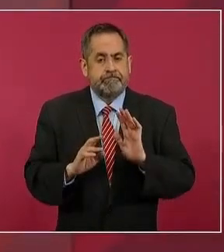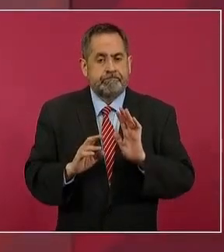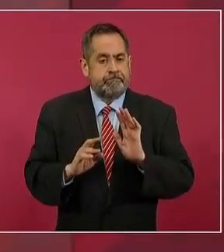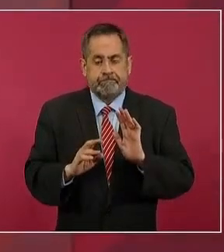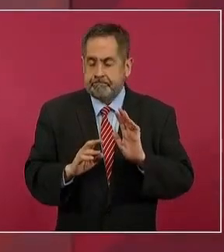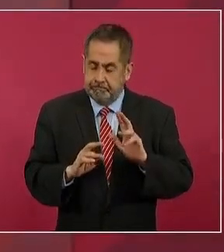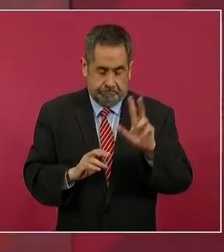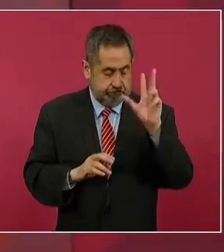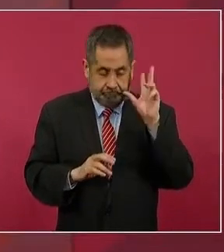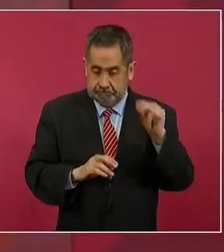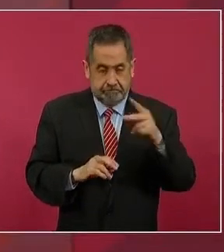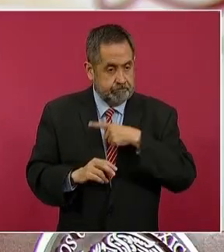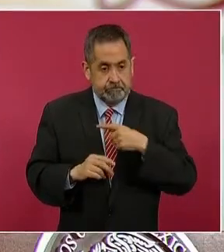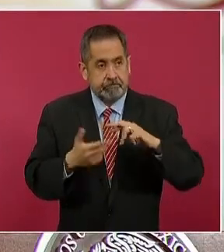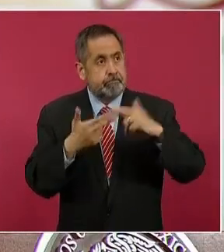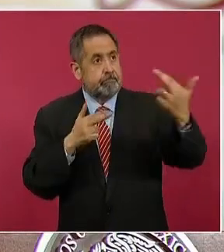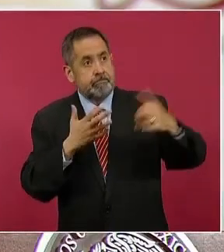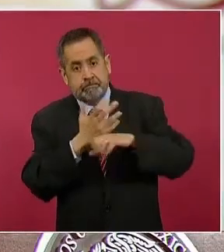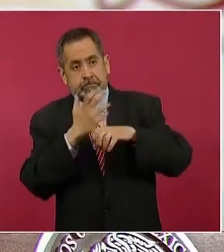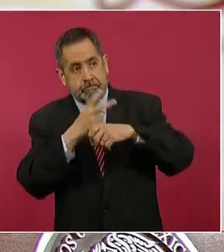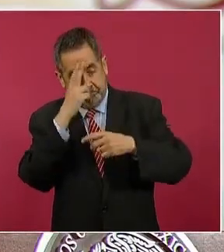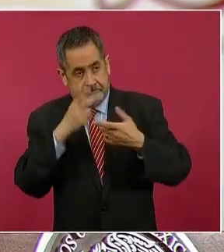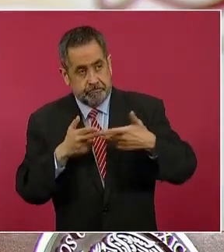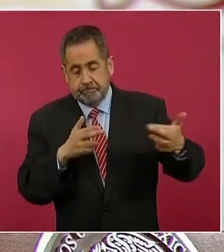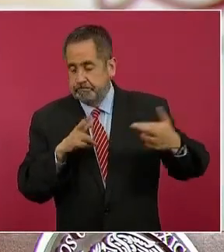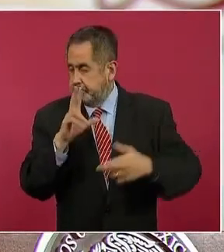debe de caracterizar nuestras relaciones.